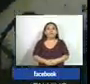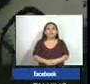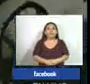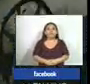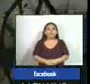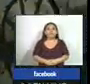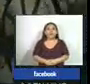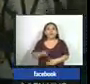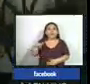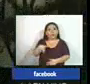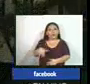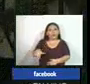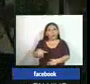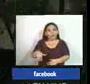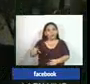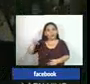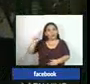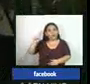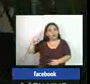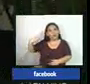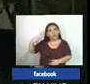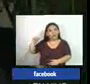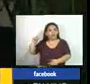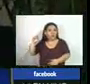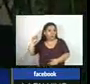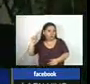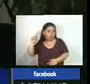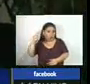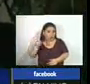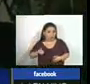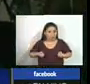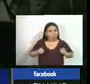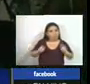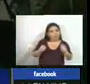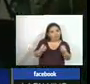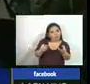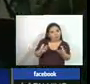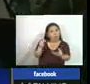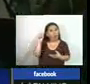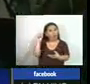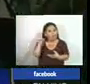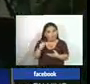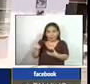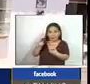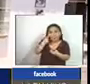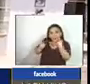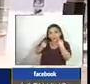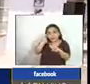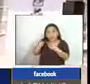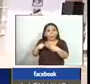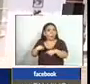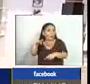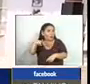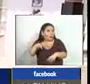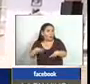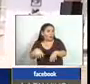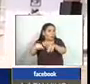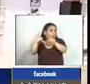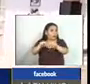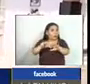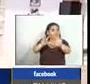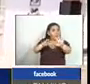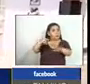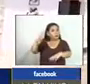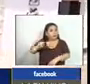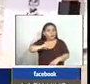Su Chitoto es uno de los destinos turísticos más visitados, donde la pandemia obligó a un 70% de los negocios a